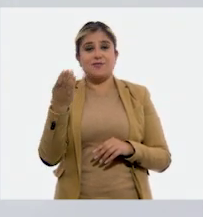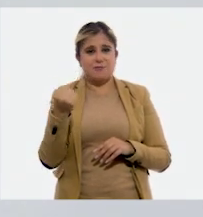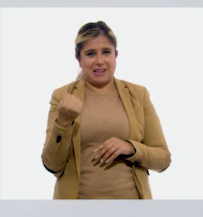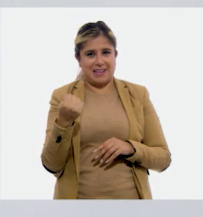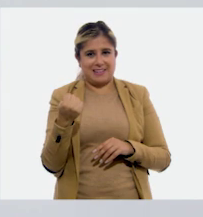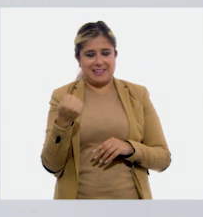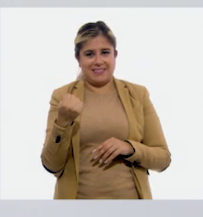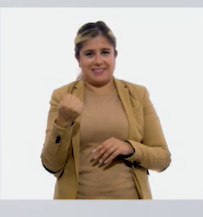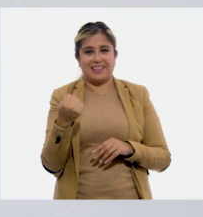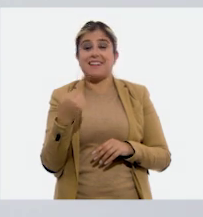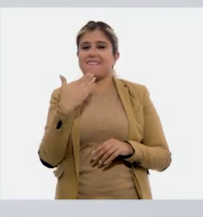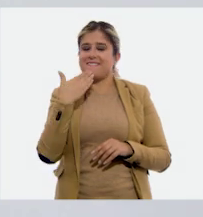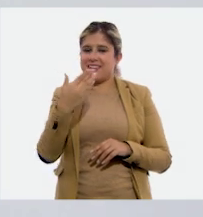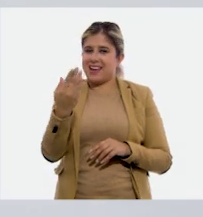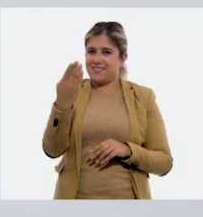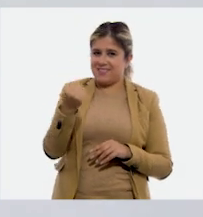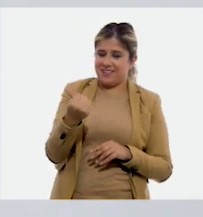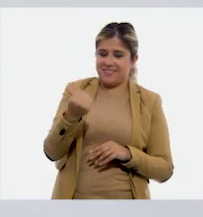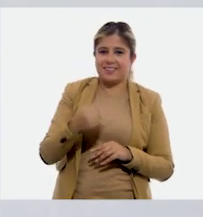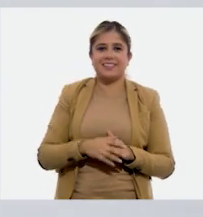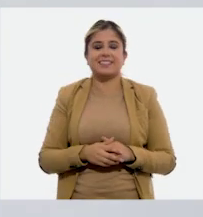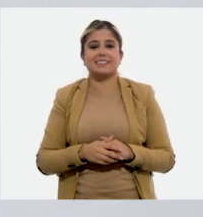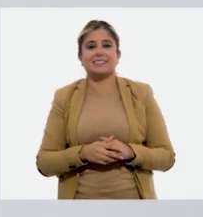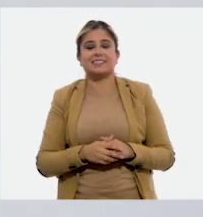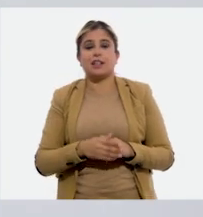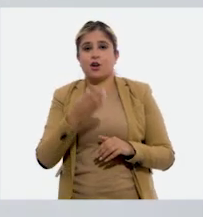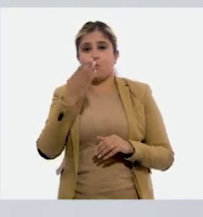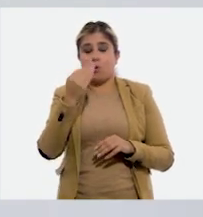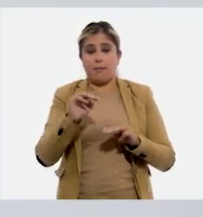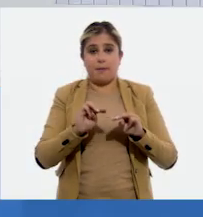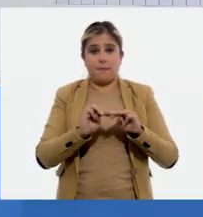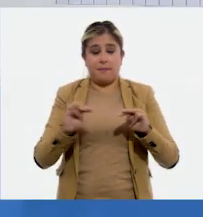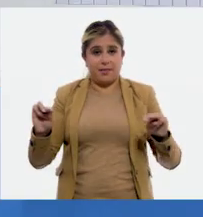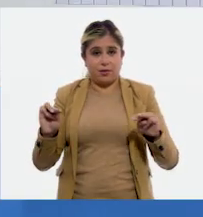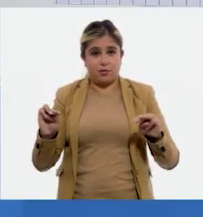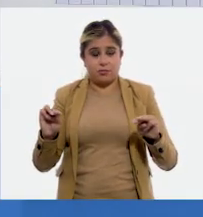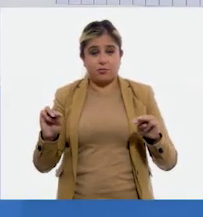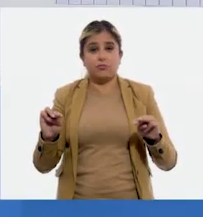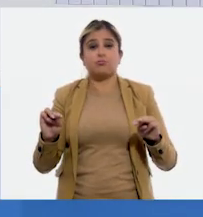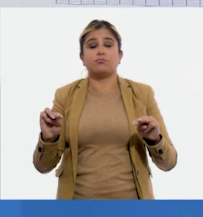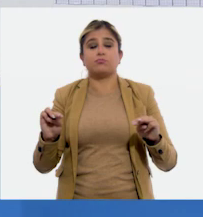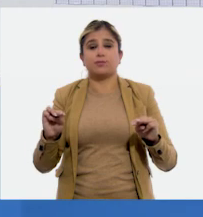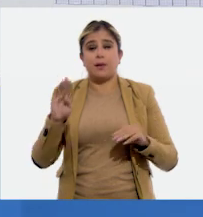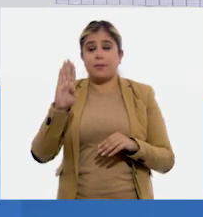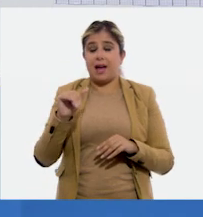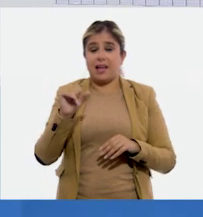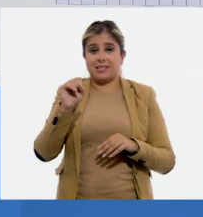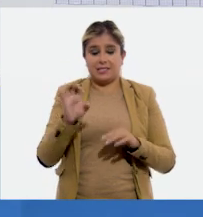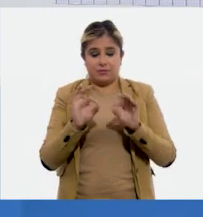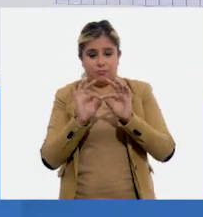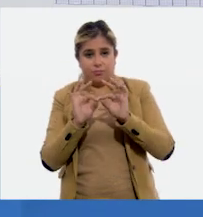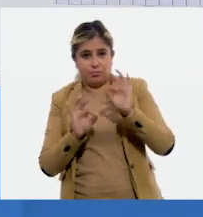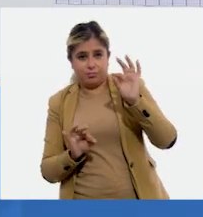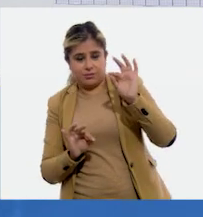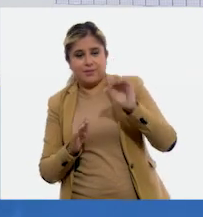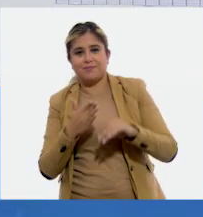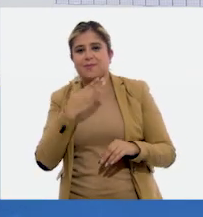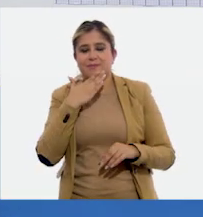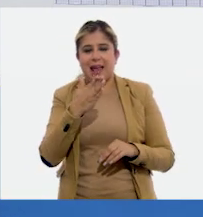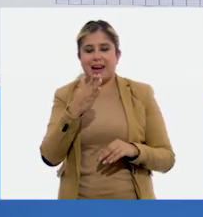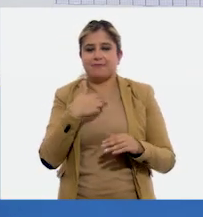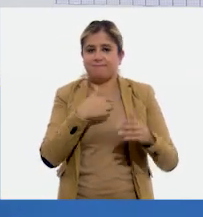8, 9. Muy bien. 9 metros. 9 y ahora, metros de base. De base. Muy bien,